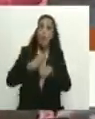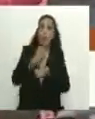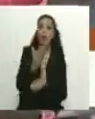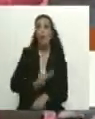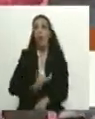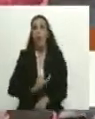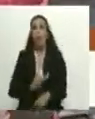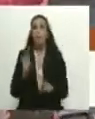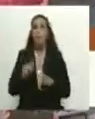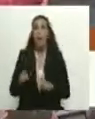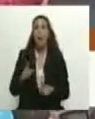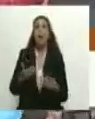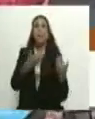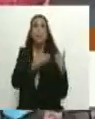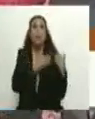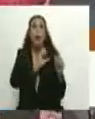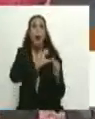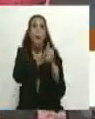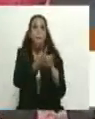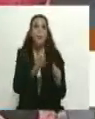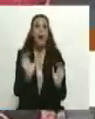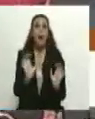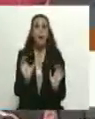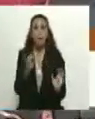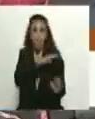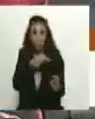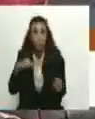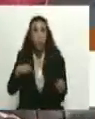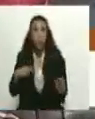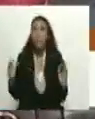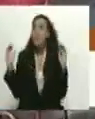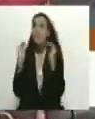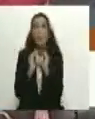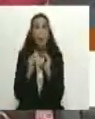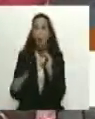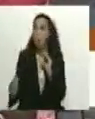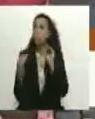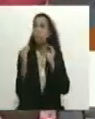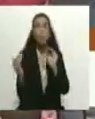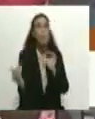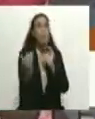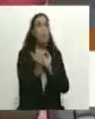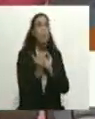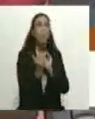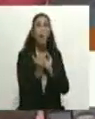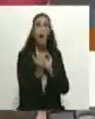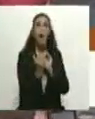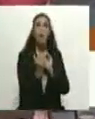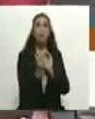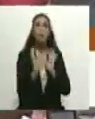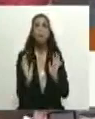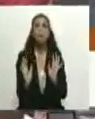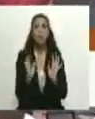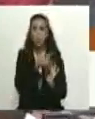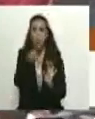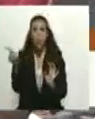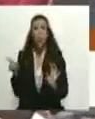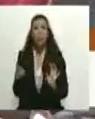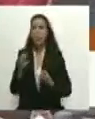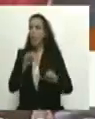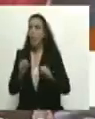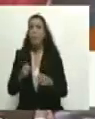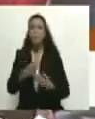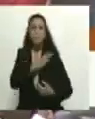etcétera. Hay otras responsabilidades que cumplir, pero nosotros tenemos que ser como ustedes, hermanos y hermanas, que tienen ahí la